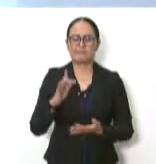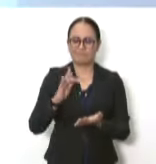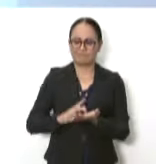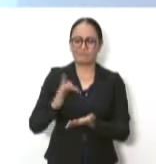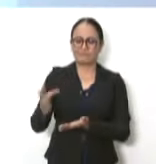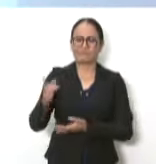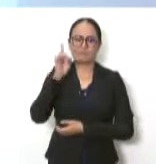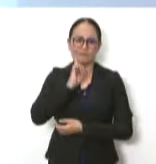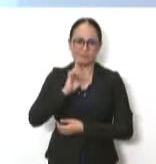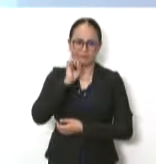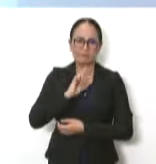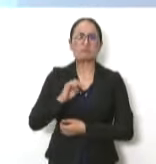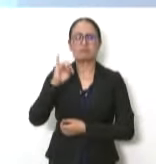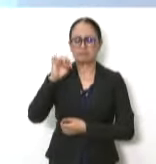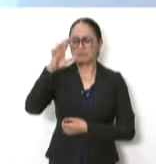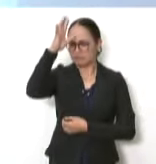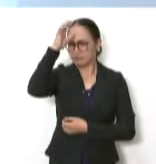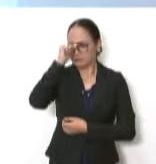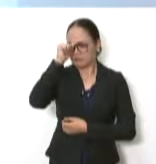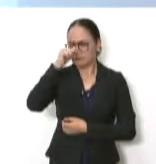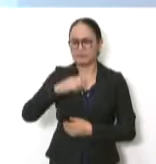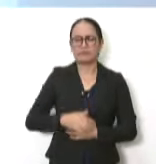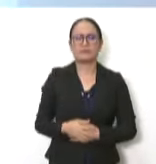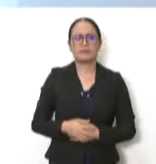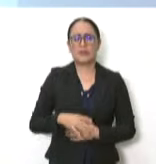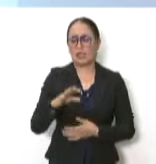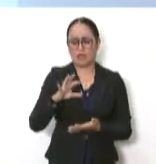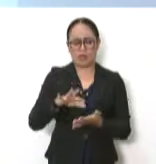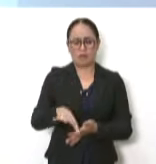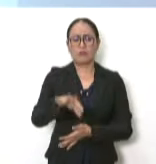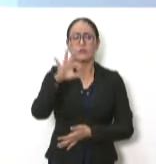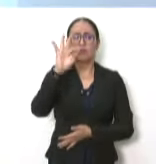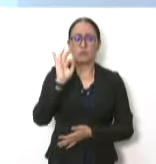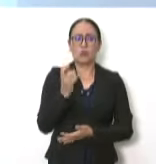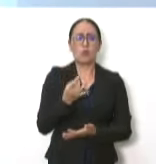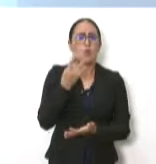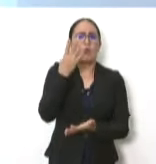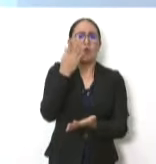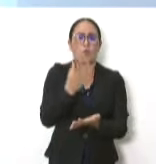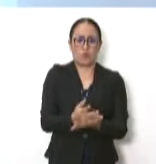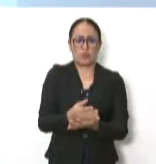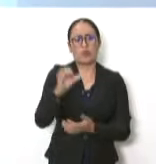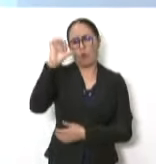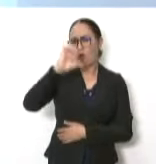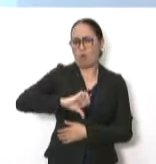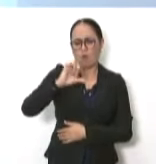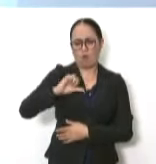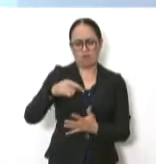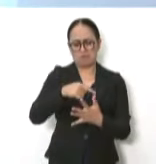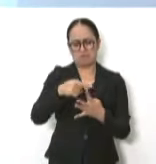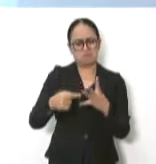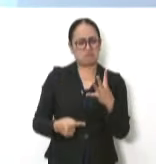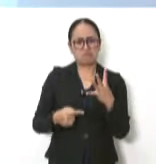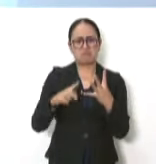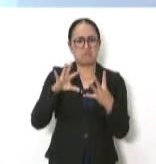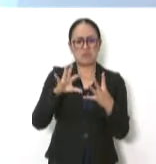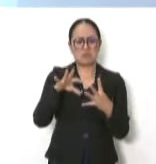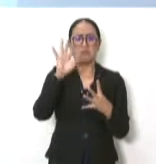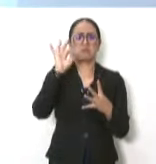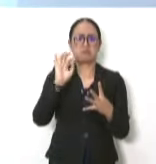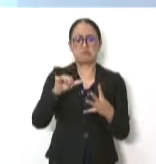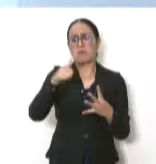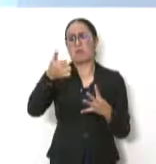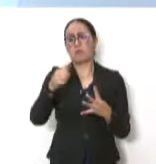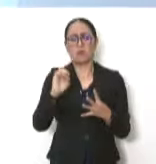Gracias, comisionada. Así será. Y es el único caso en esta ocasión. Los demás compañeros